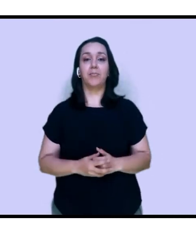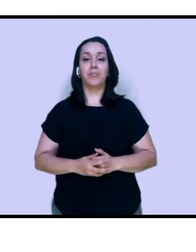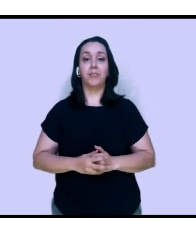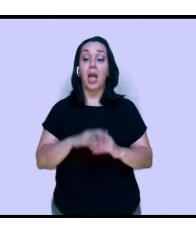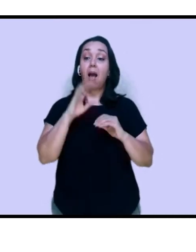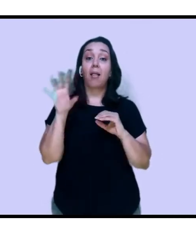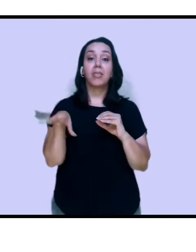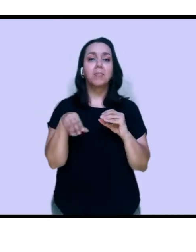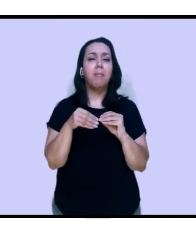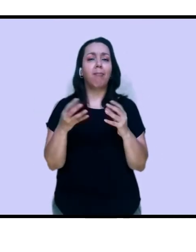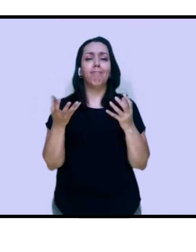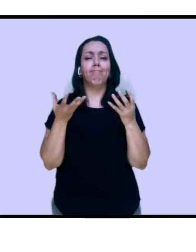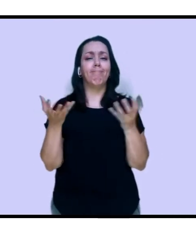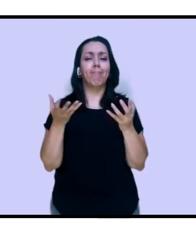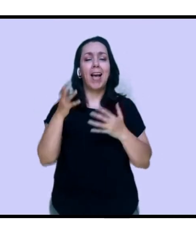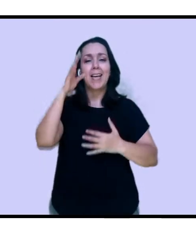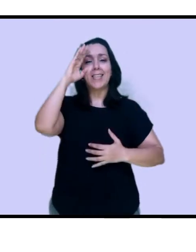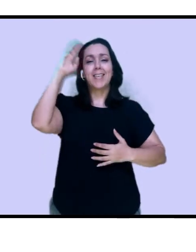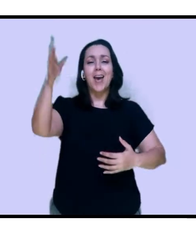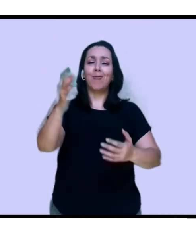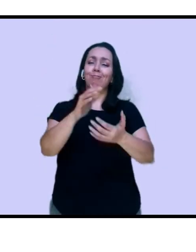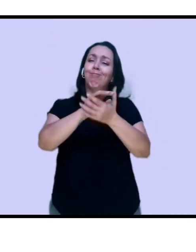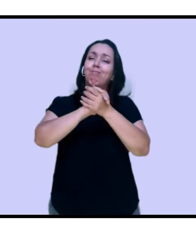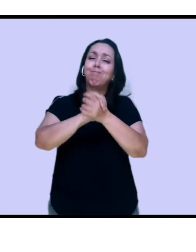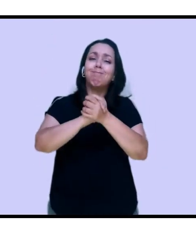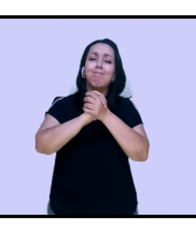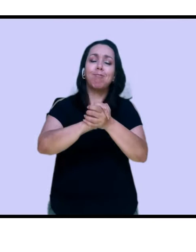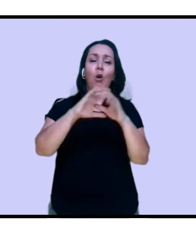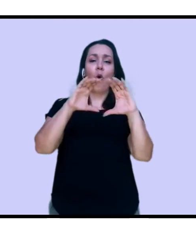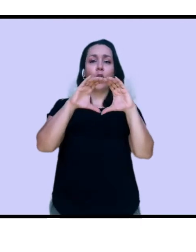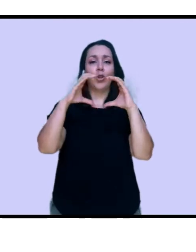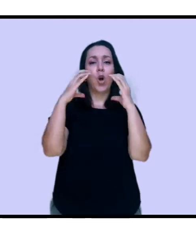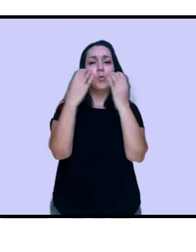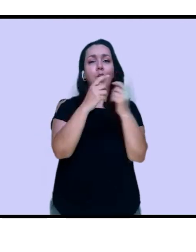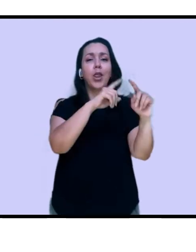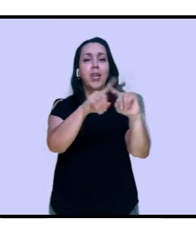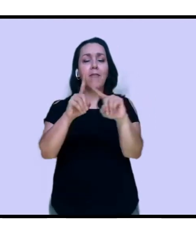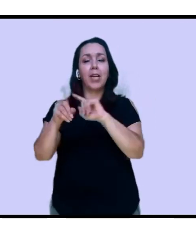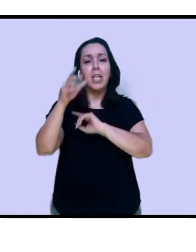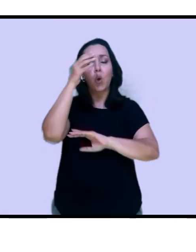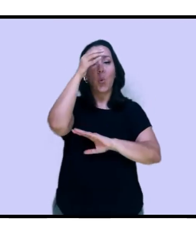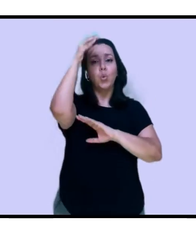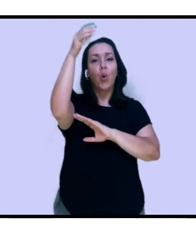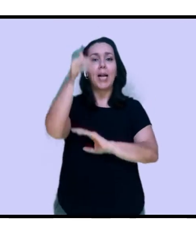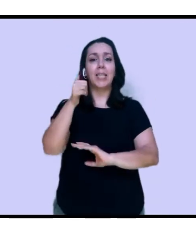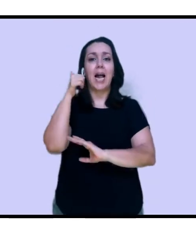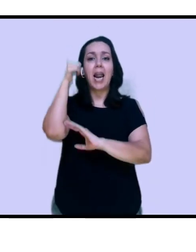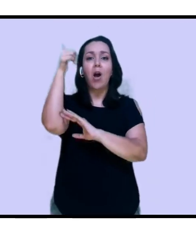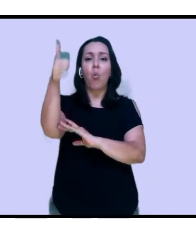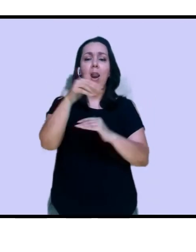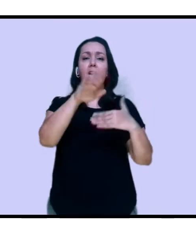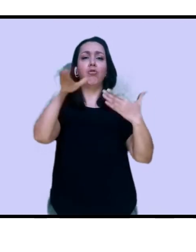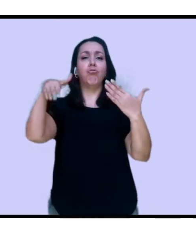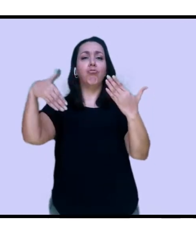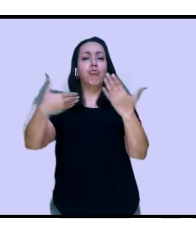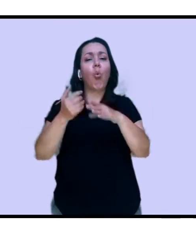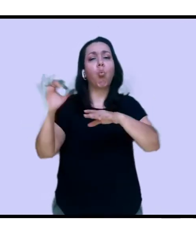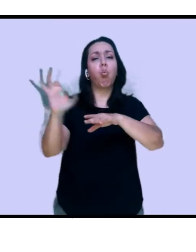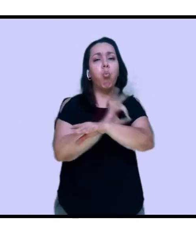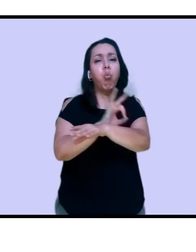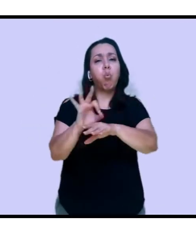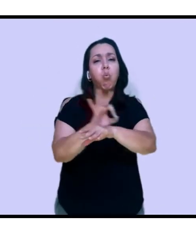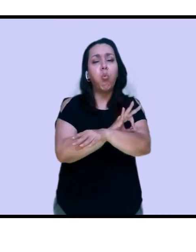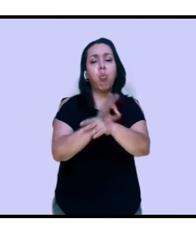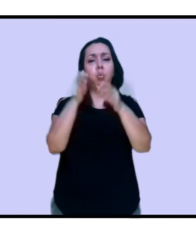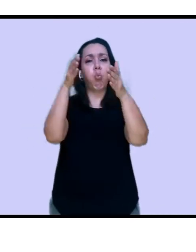Financieros. Además, quiero saludar a mi querida Comisión Regional de Educación Intercultural de Alajuela, a todas las personas funcionarias